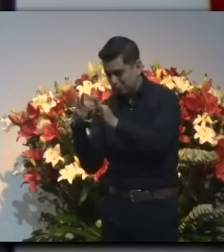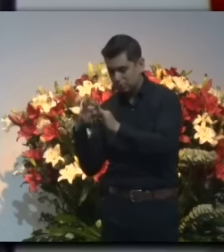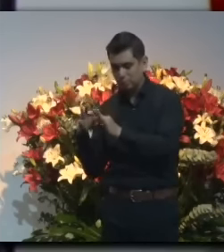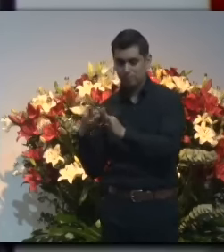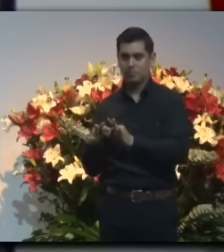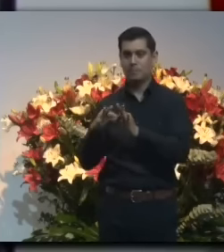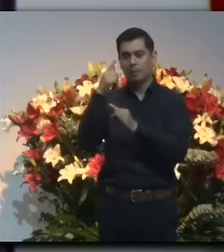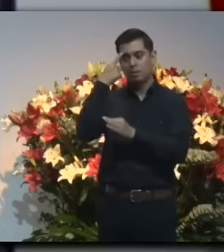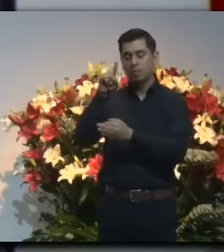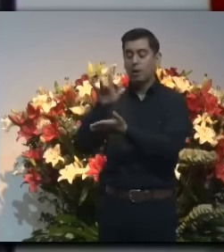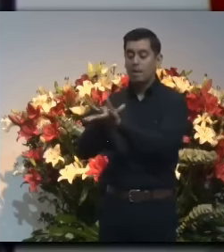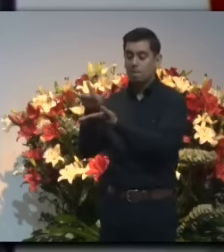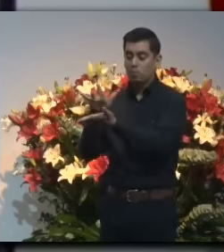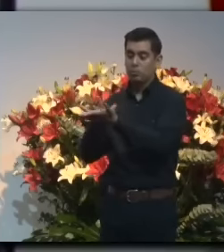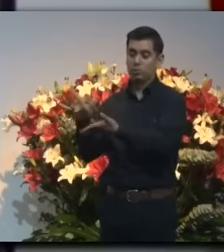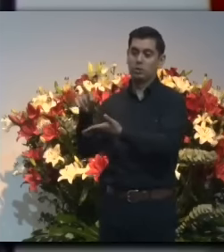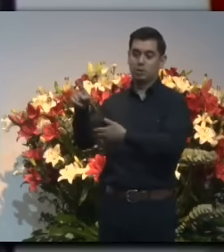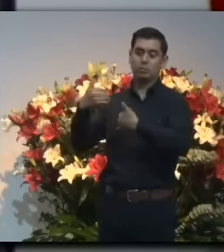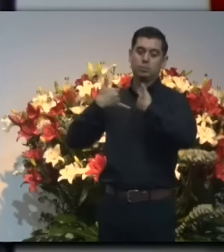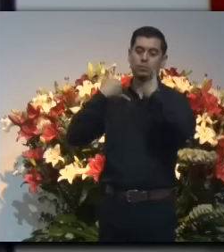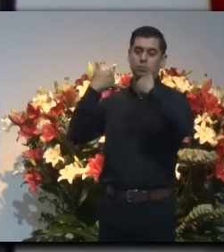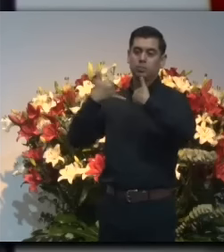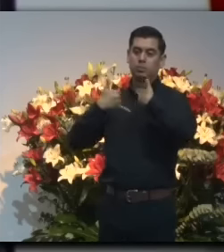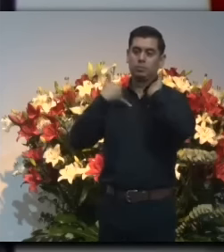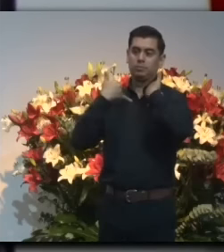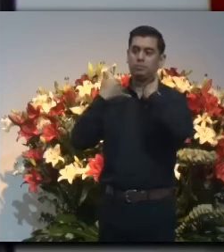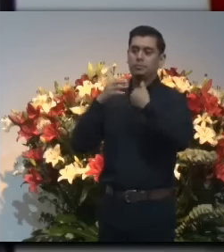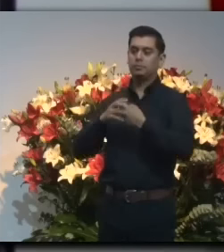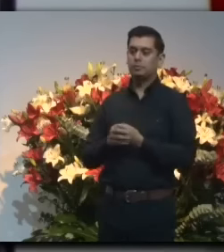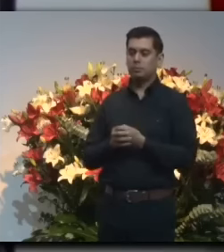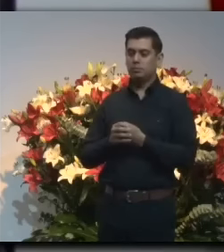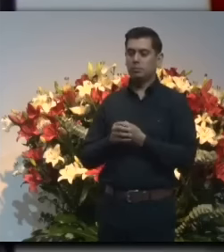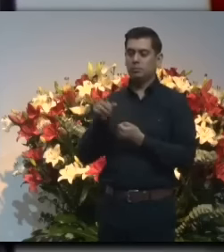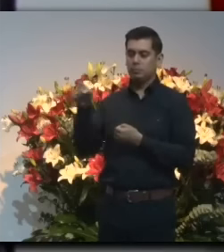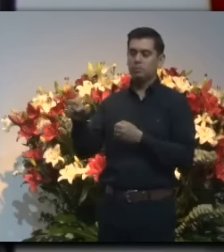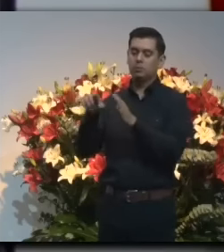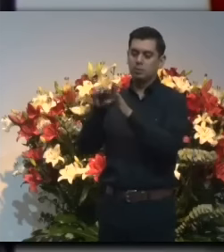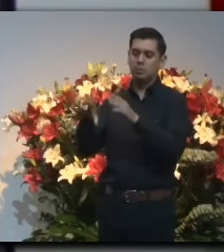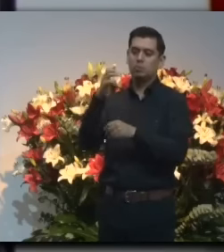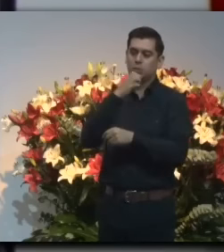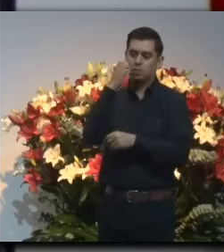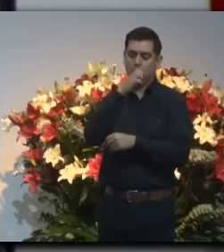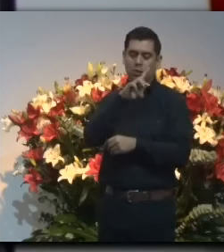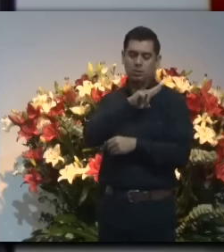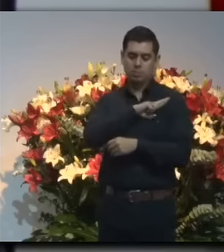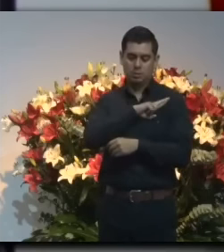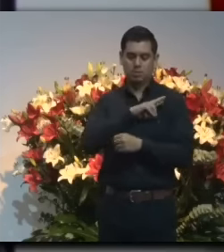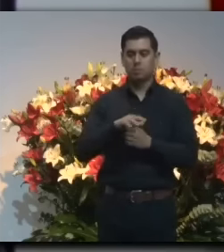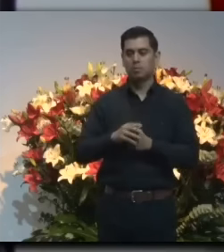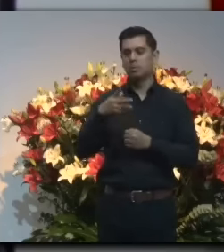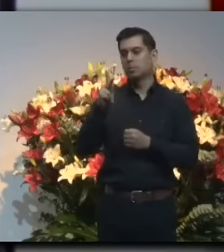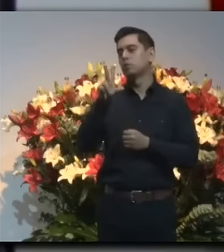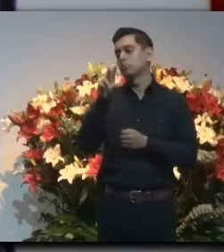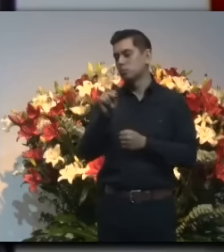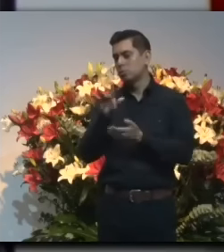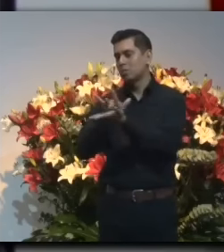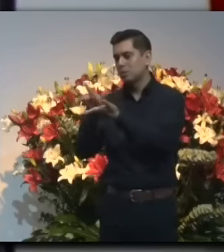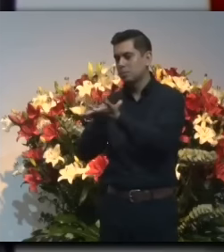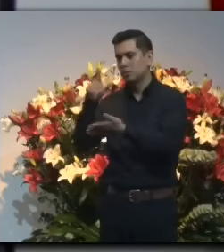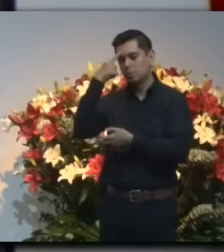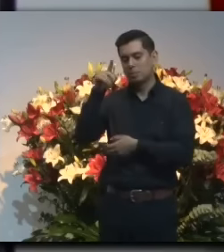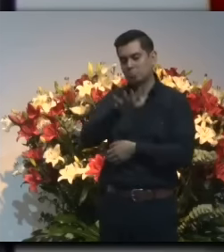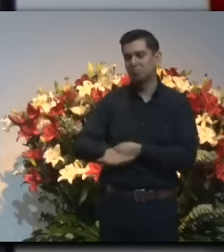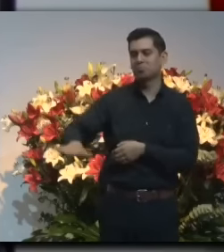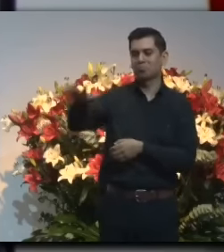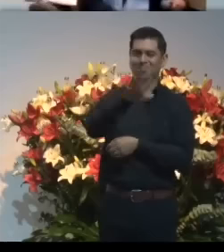posibilidad de apoyar un estudiante con un apoyo si está en una escuela privada, pero no sería un apoyo generalizado.